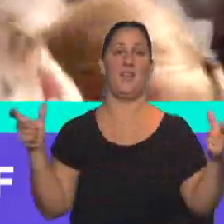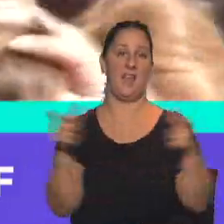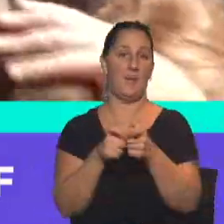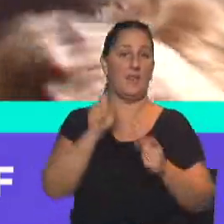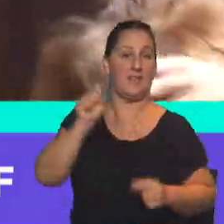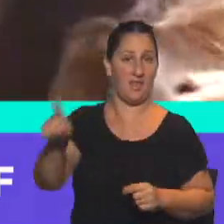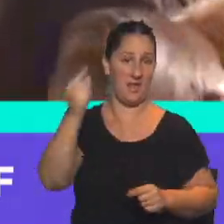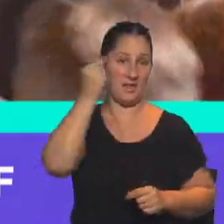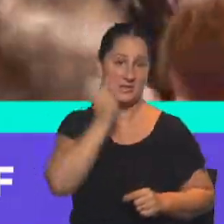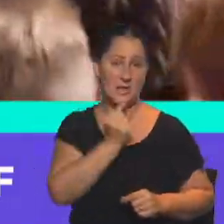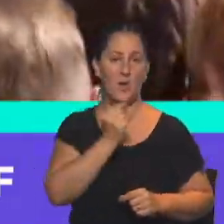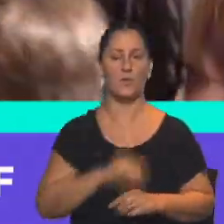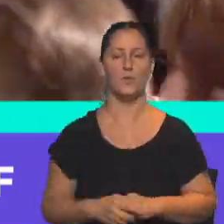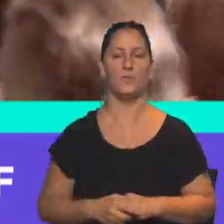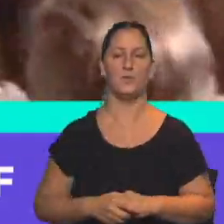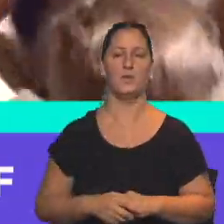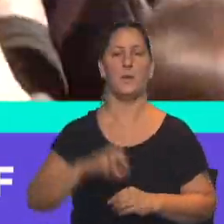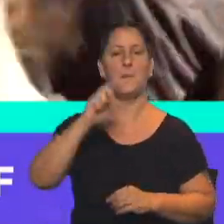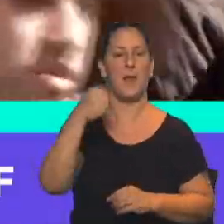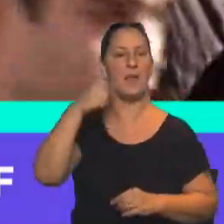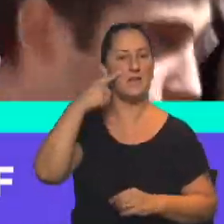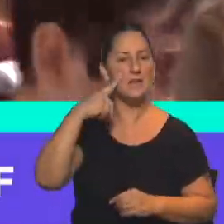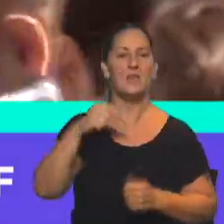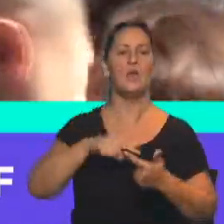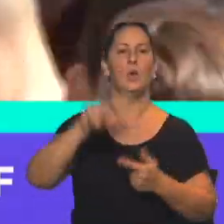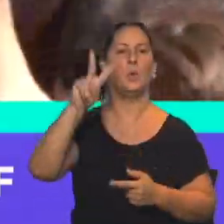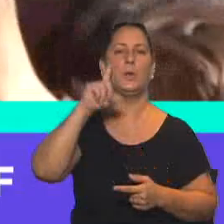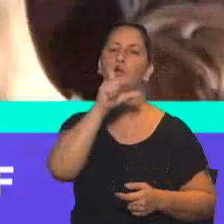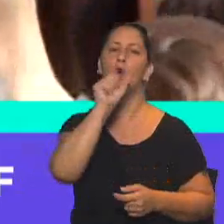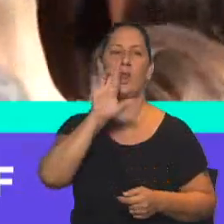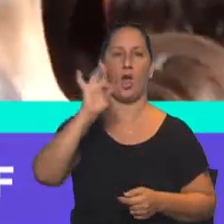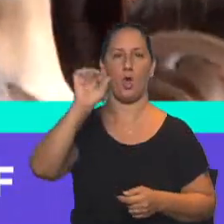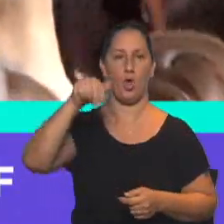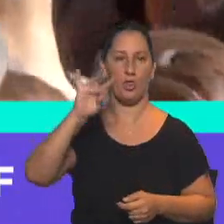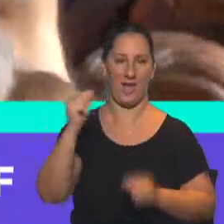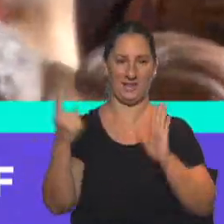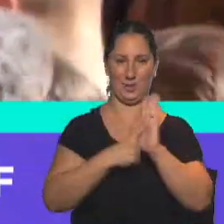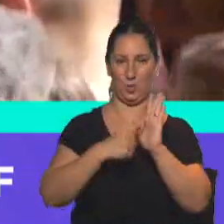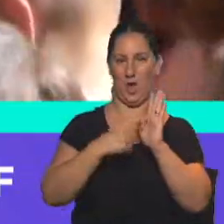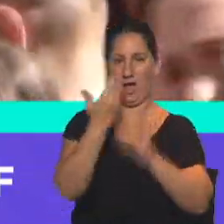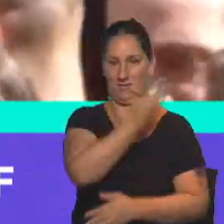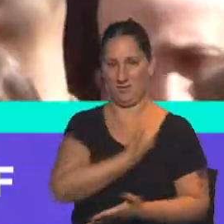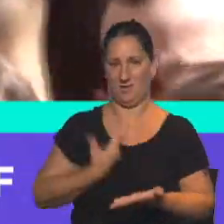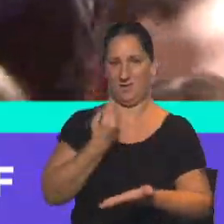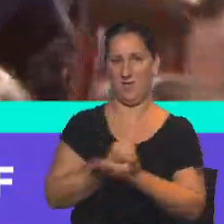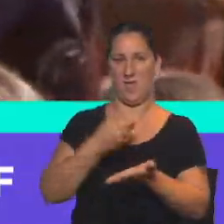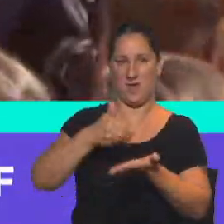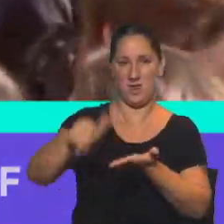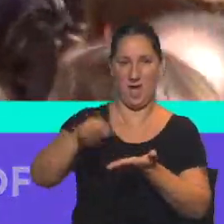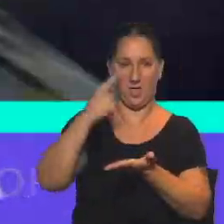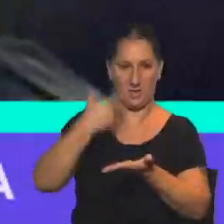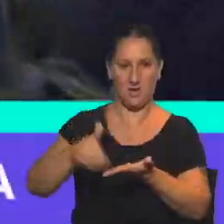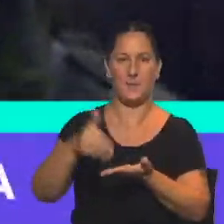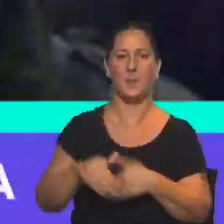algunos dirigentes sindicales, el caso de Omar Plaini, vemos a Victoria Donda también, la titular del INADI, y esta concentración